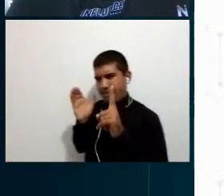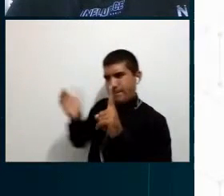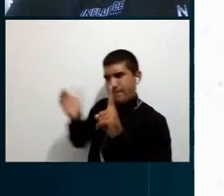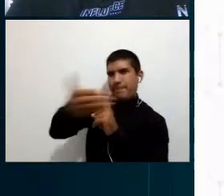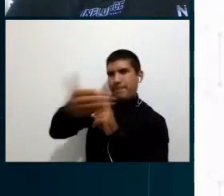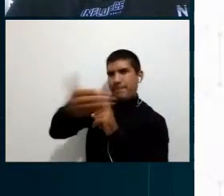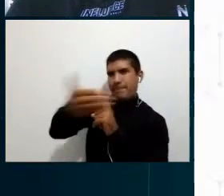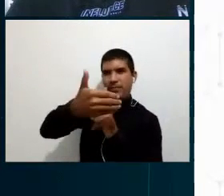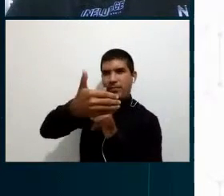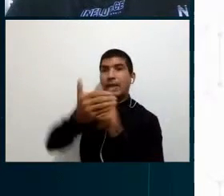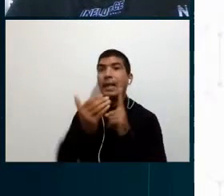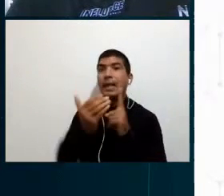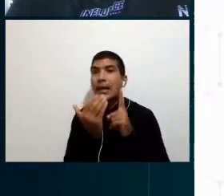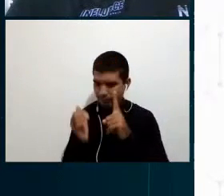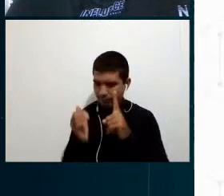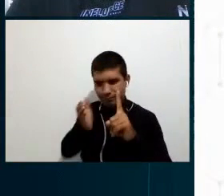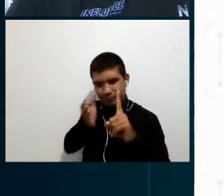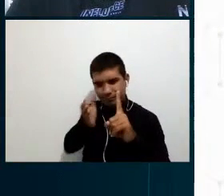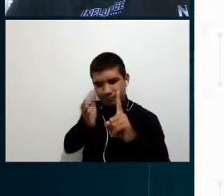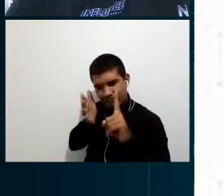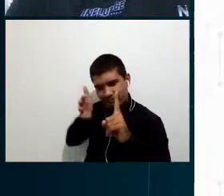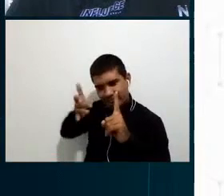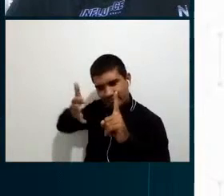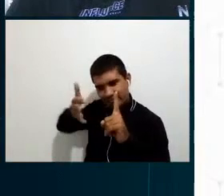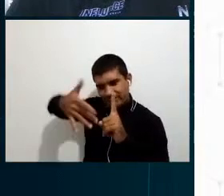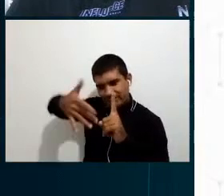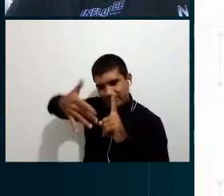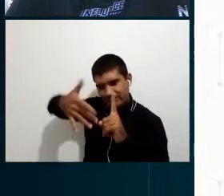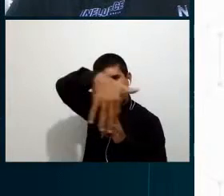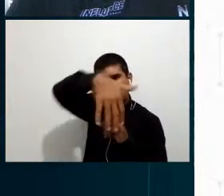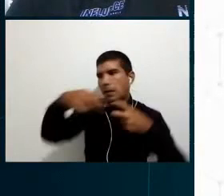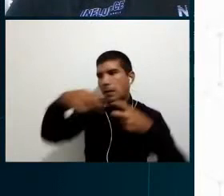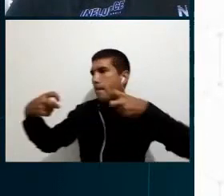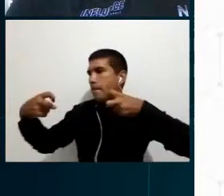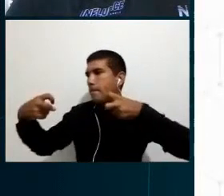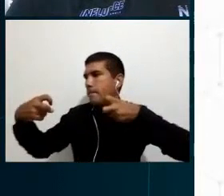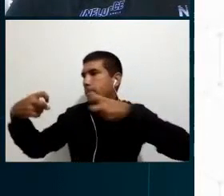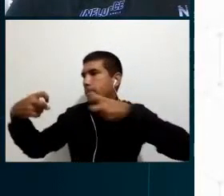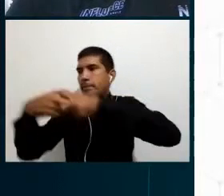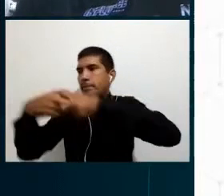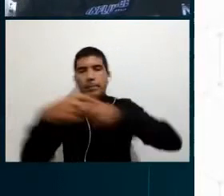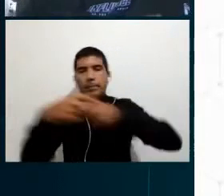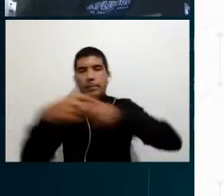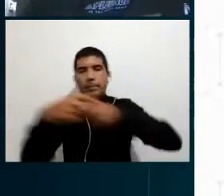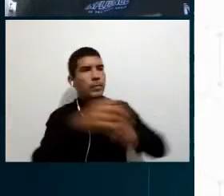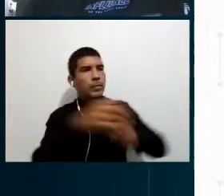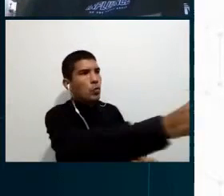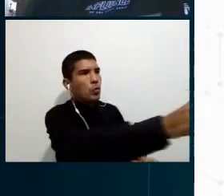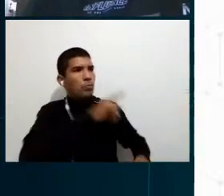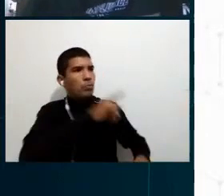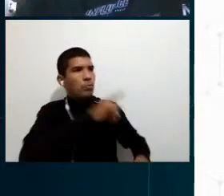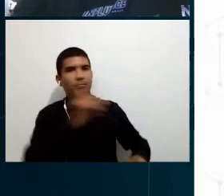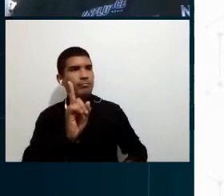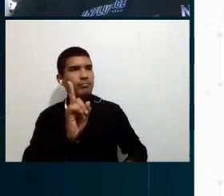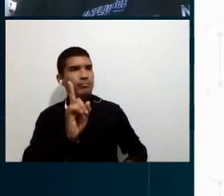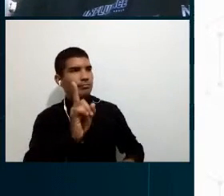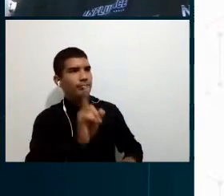de tener, porque nos exigen tener distancias de